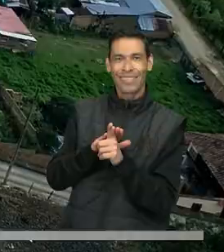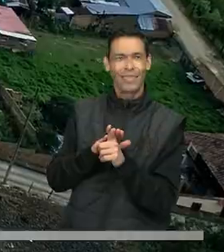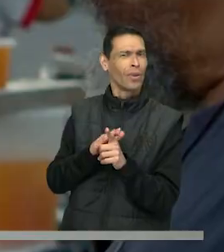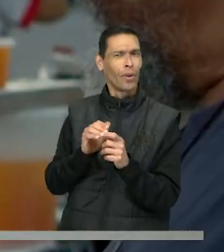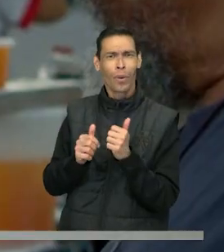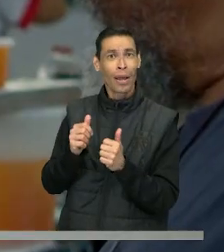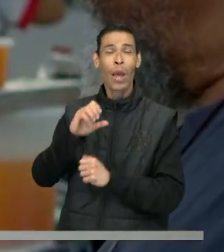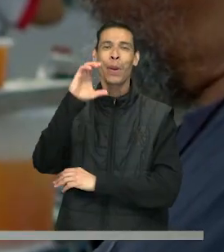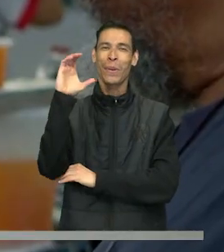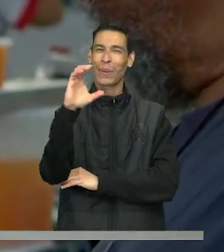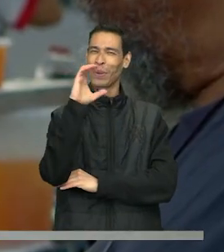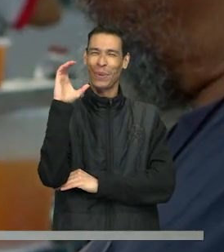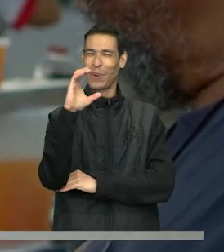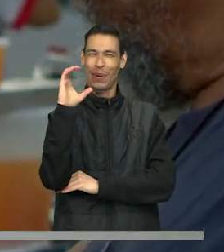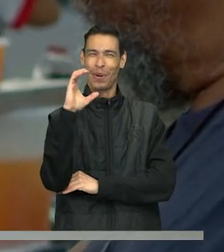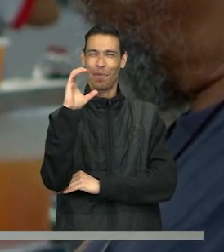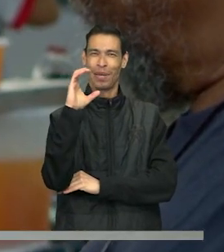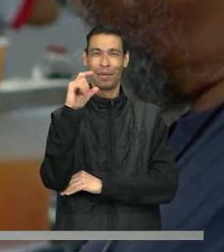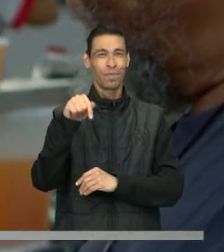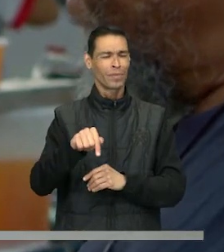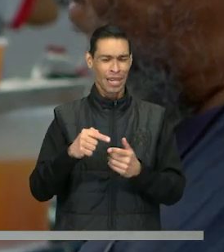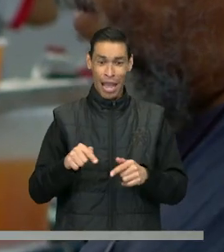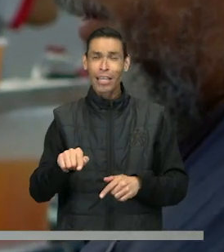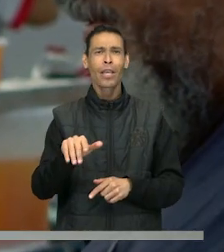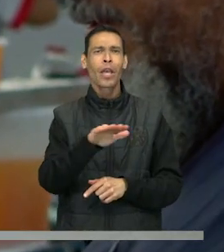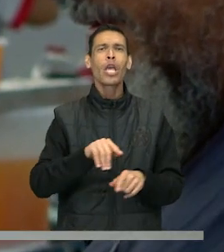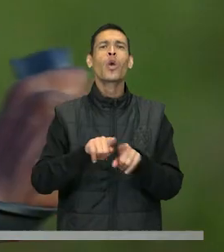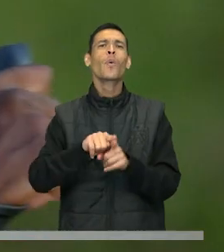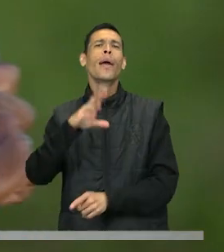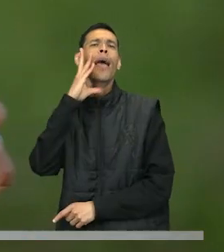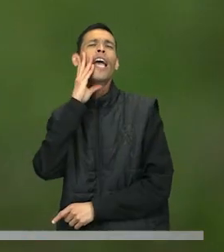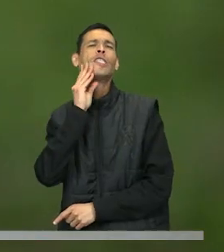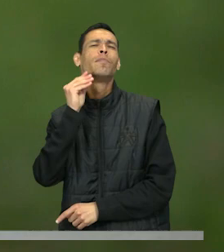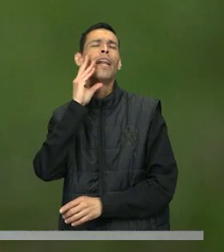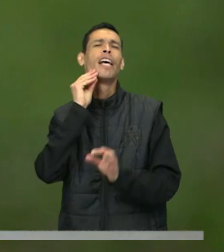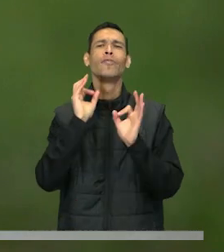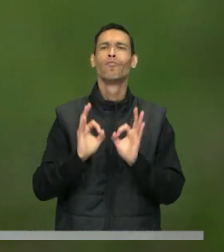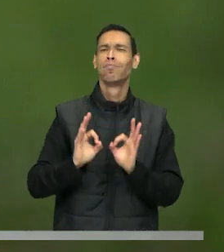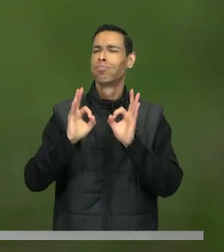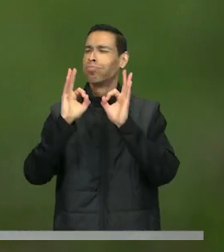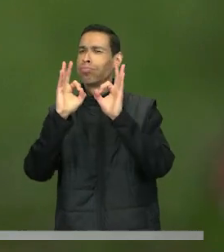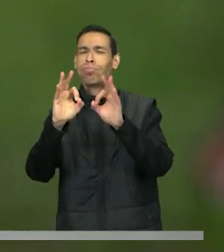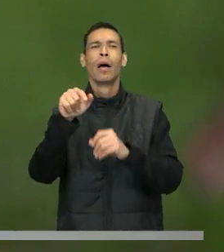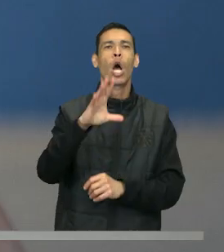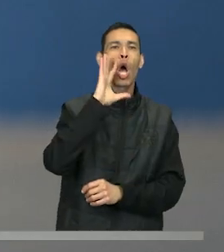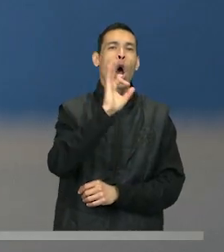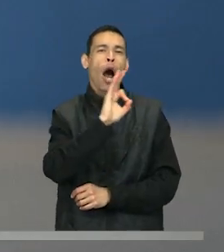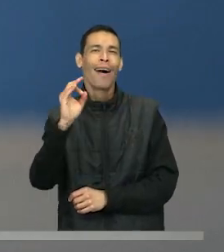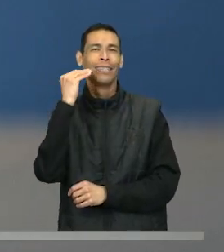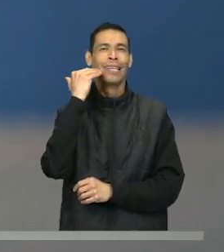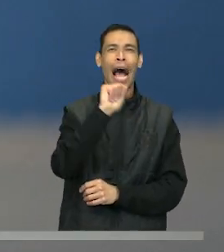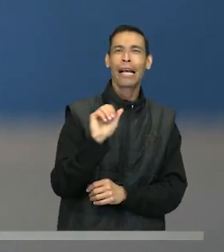Colombia, una de las más hermosas experiencias del universo, donde habitan hombres y mujeres llenos